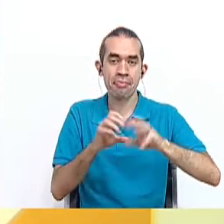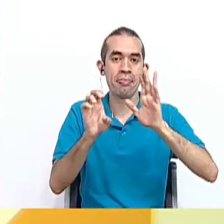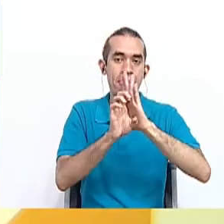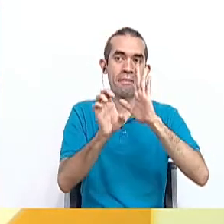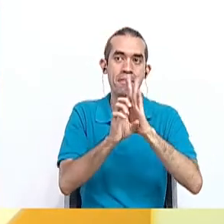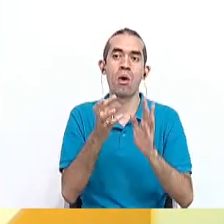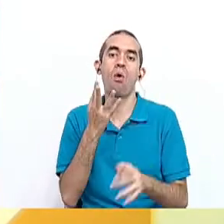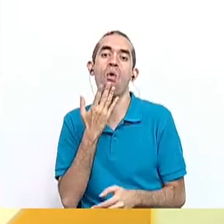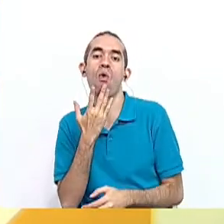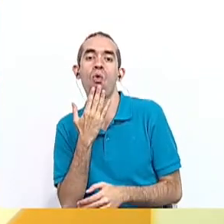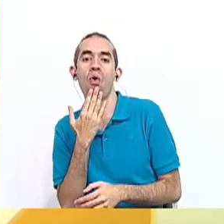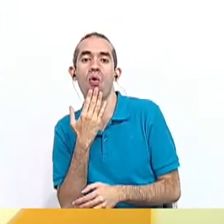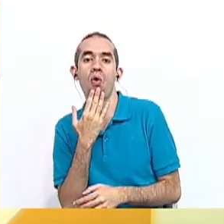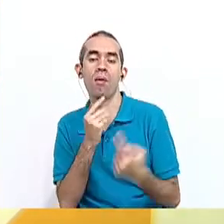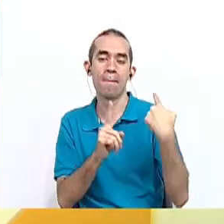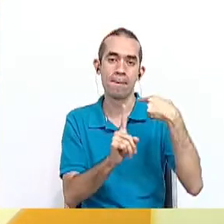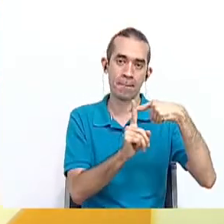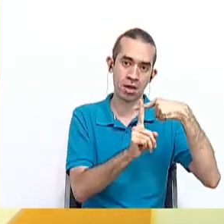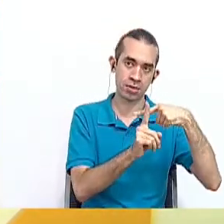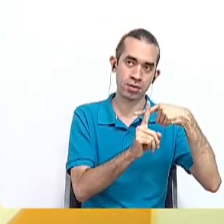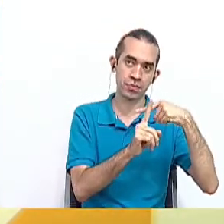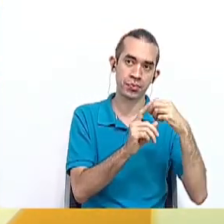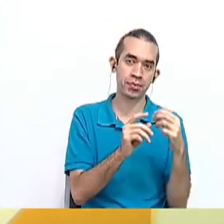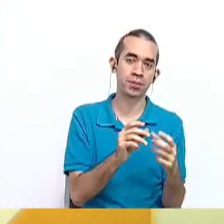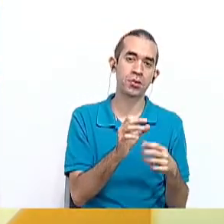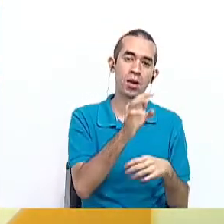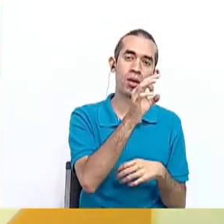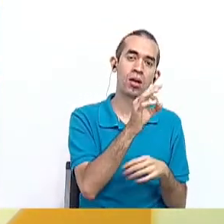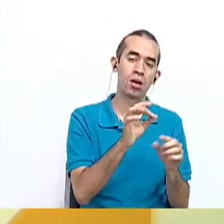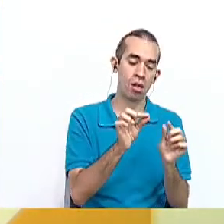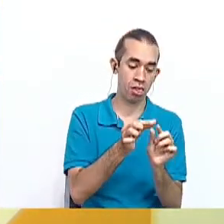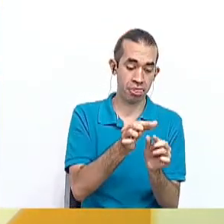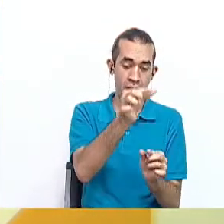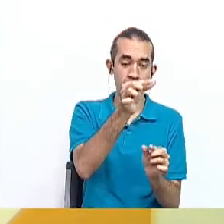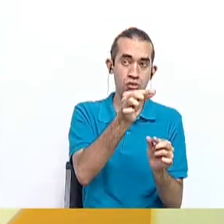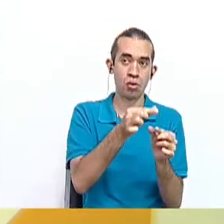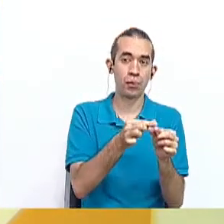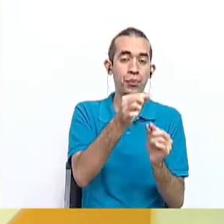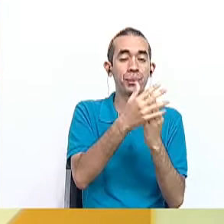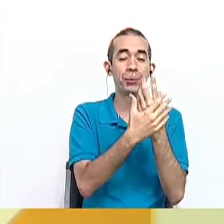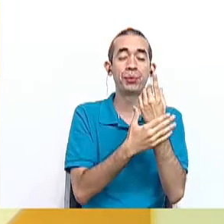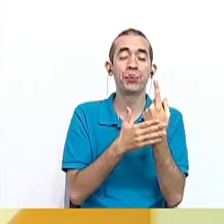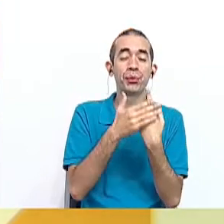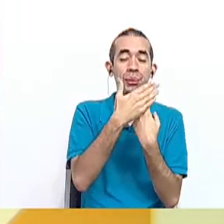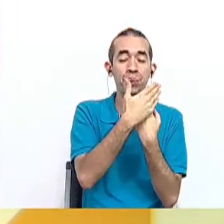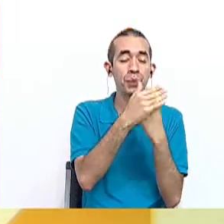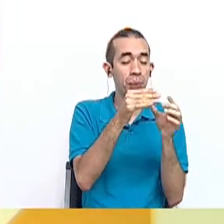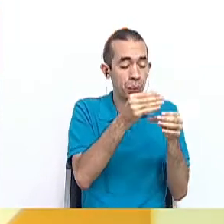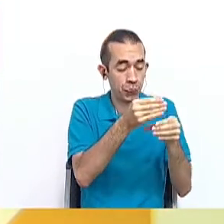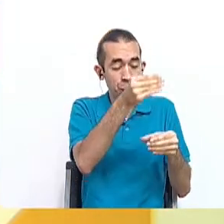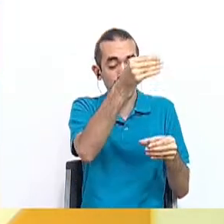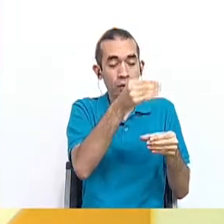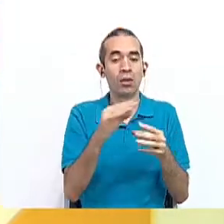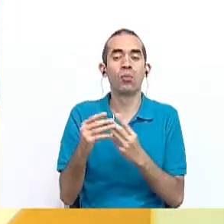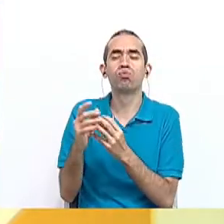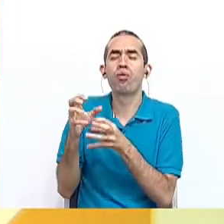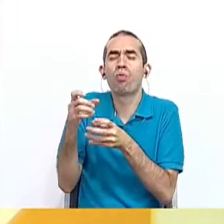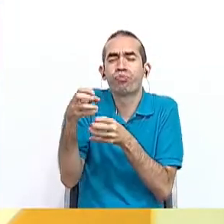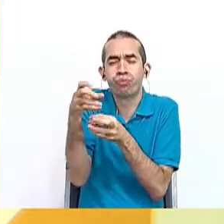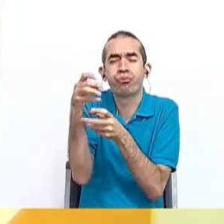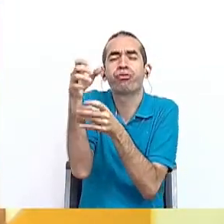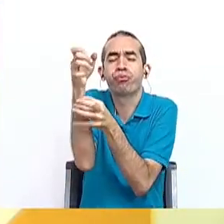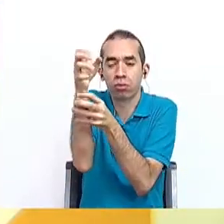ejemplo, el color y la rugosidad del tallo. Tallo liso, tallo rugoso. Y se dio cuenta que